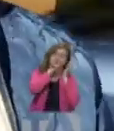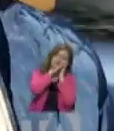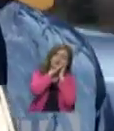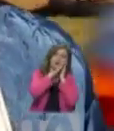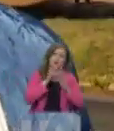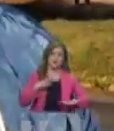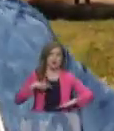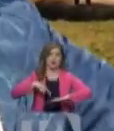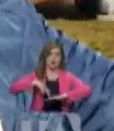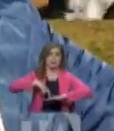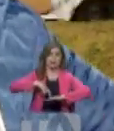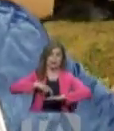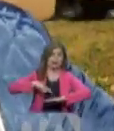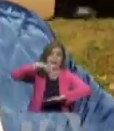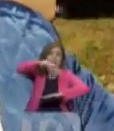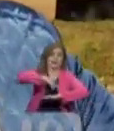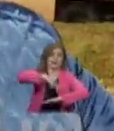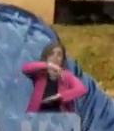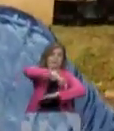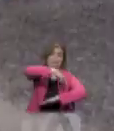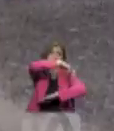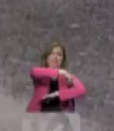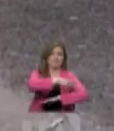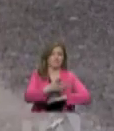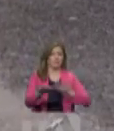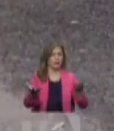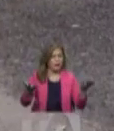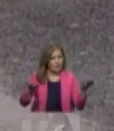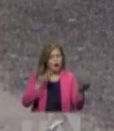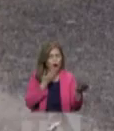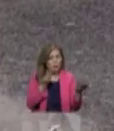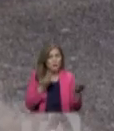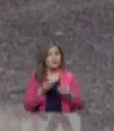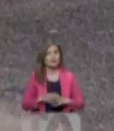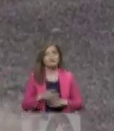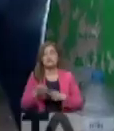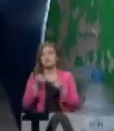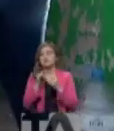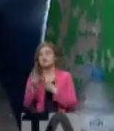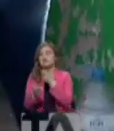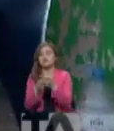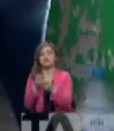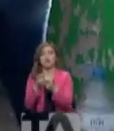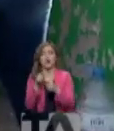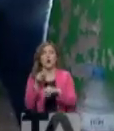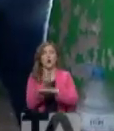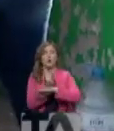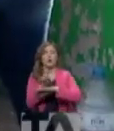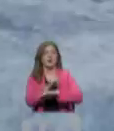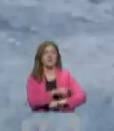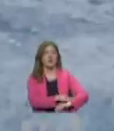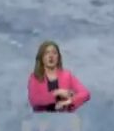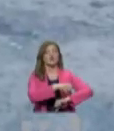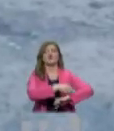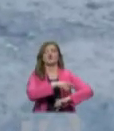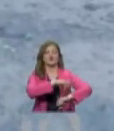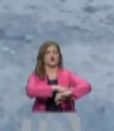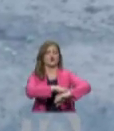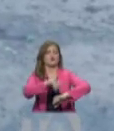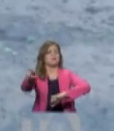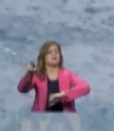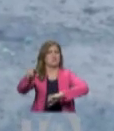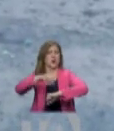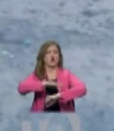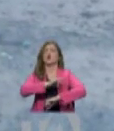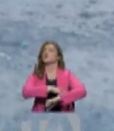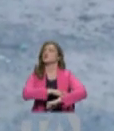pasar entre ellos. Aquí igual las ventas ambulantes. Por ejemplo, dicen que algunos utilizan estas veredas como baños, incluso delante de